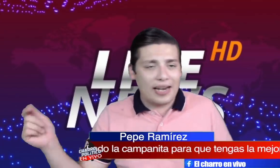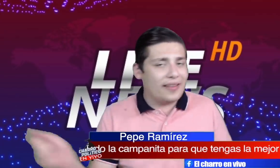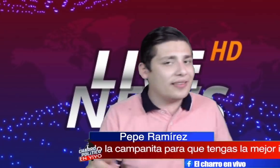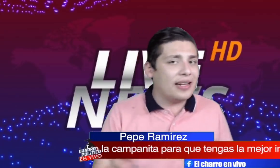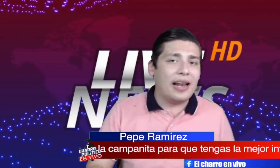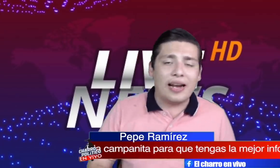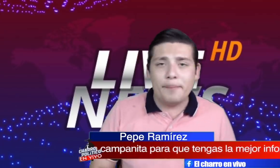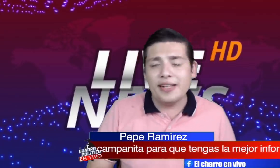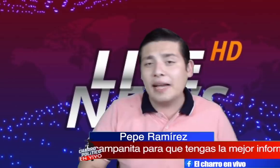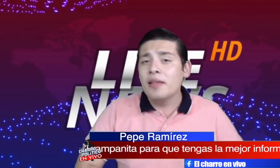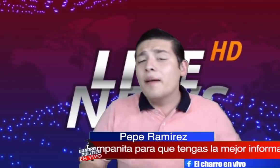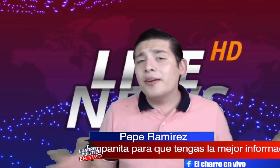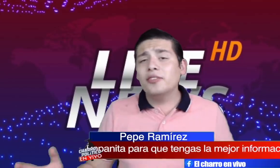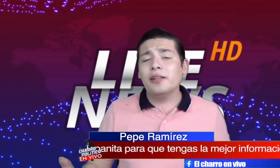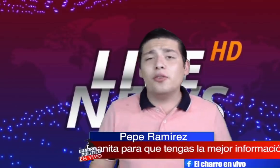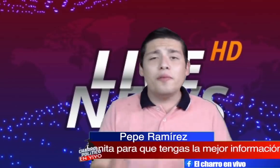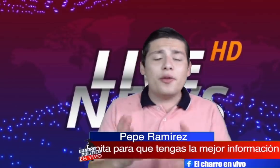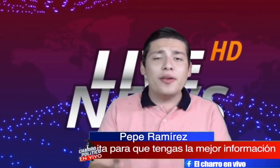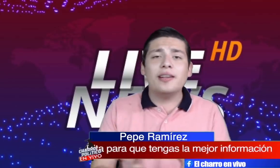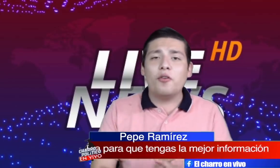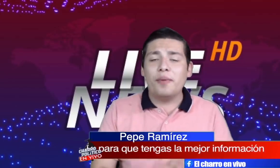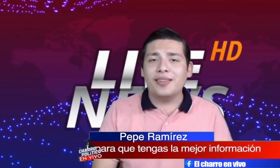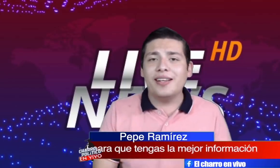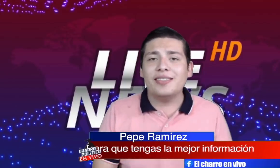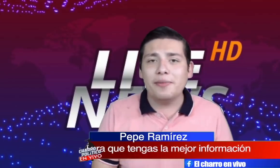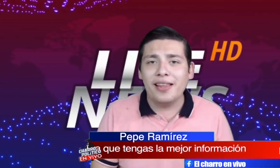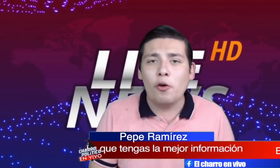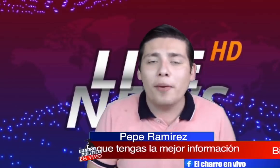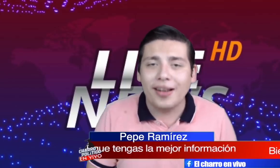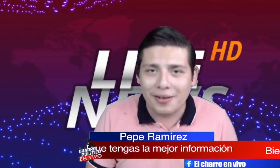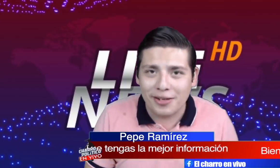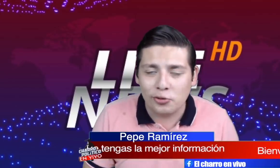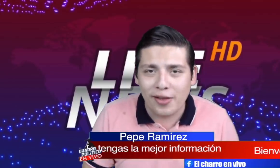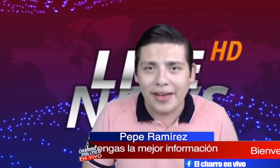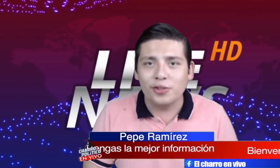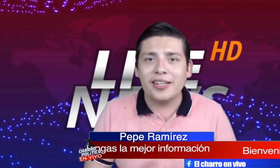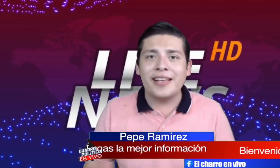este canal, le des click a la campanita, pero sobre todo me ayudes a compartir este video